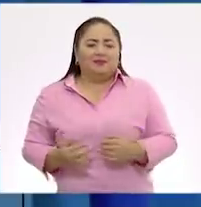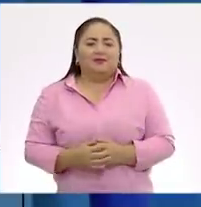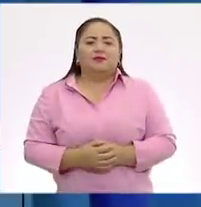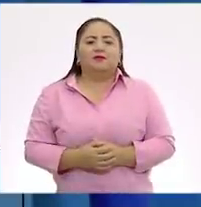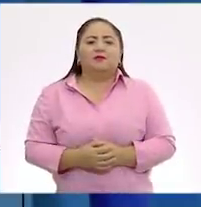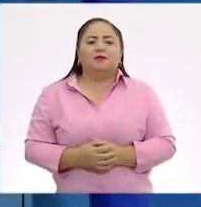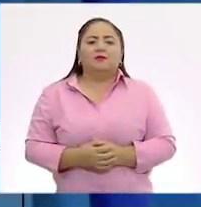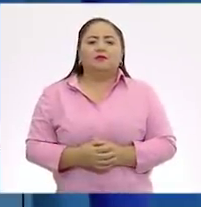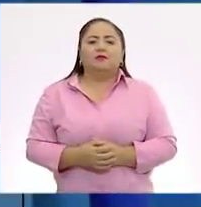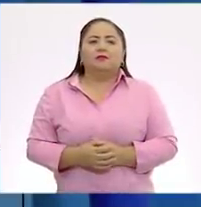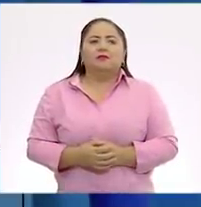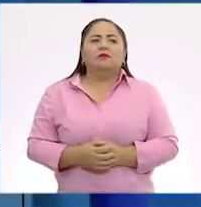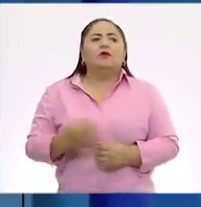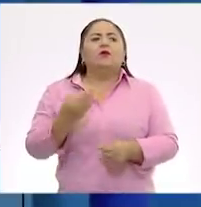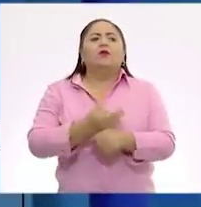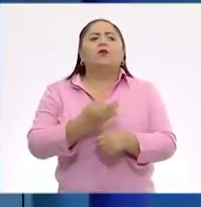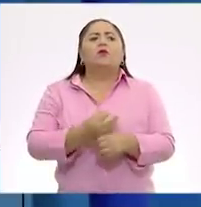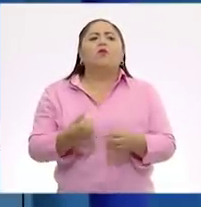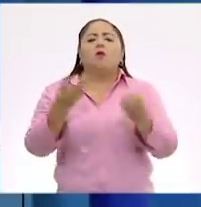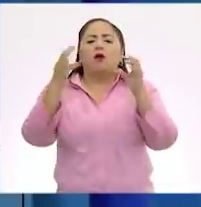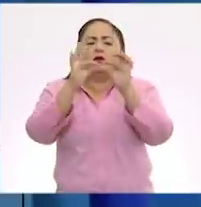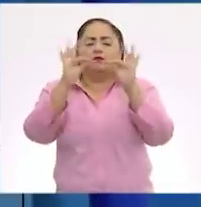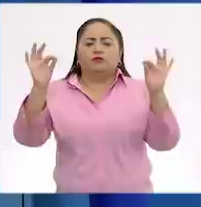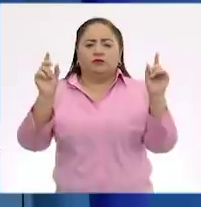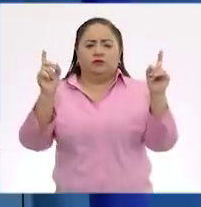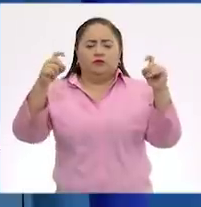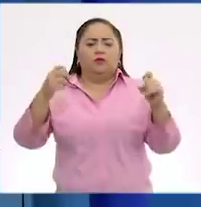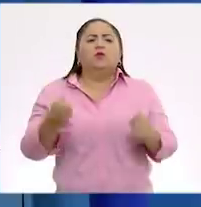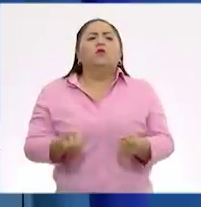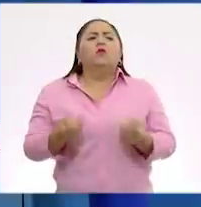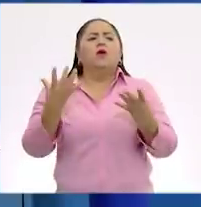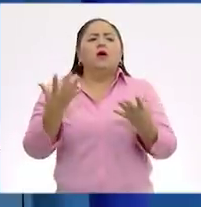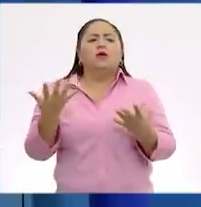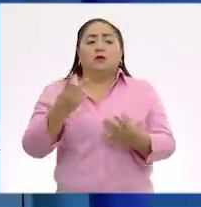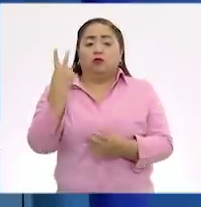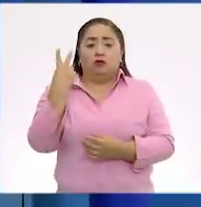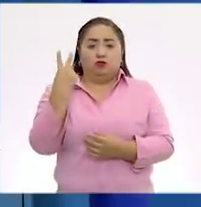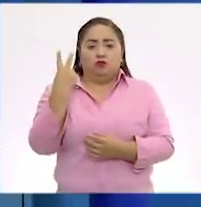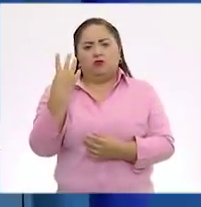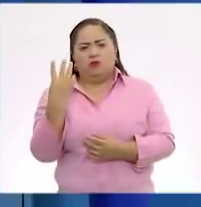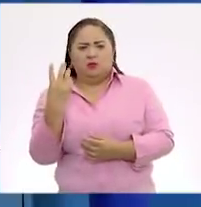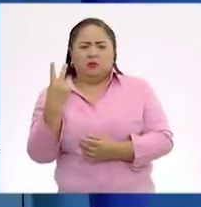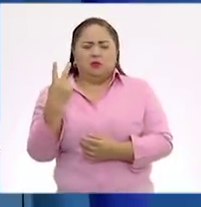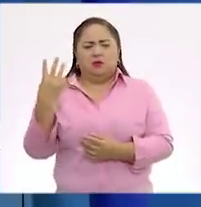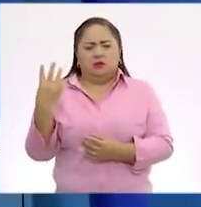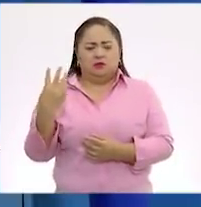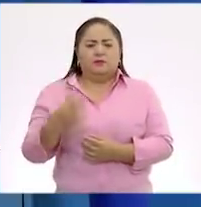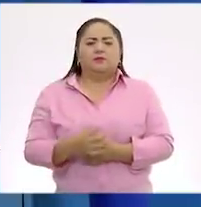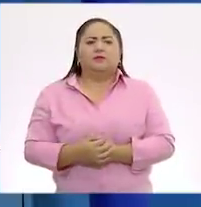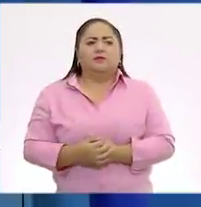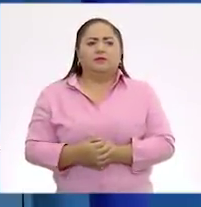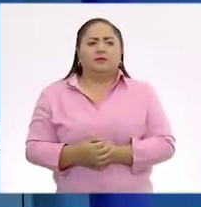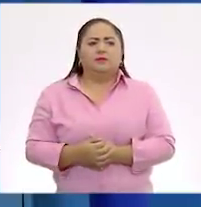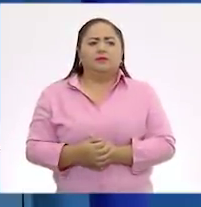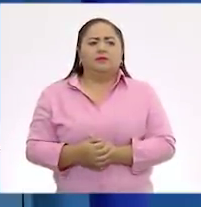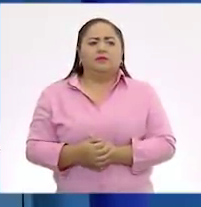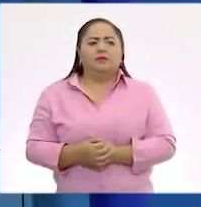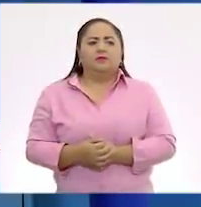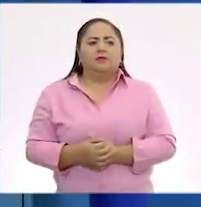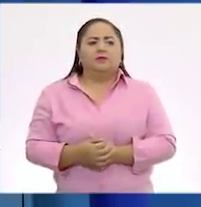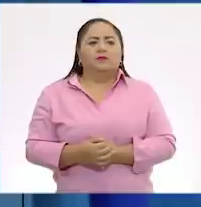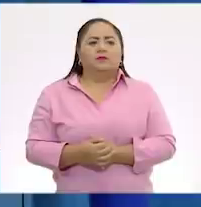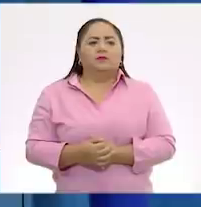cuántas piezas de estas vamos a realizar con el alambre? Con esta vamos a hacer dos o tres veces se repite este paso. Okay.